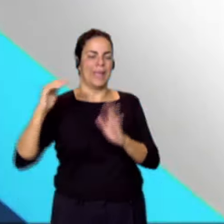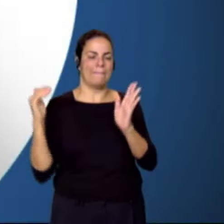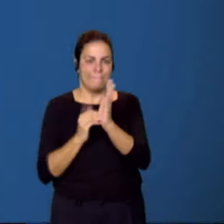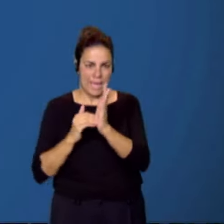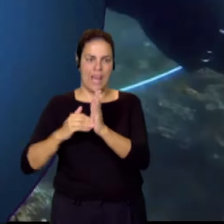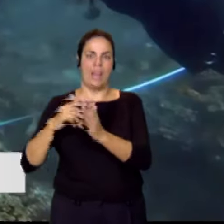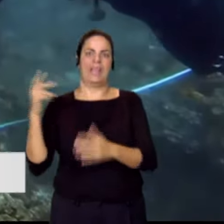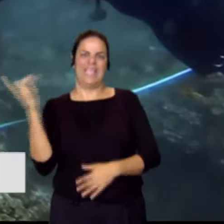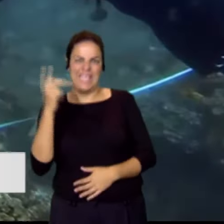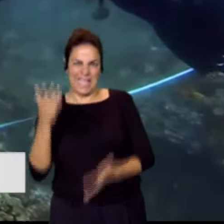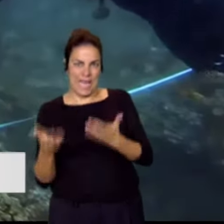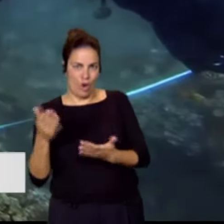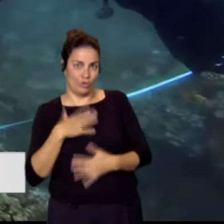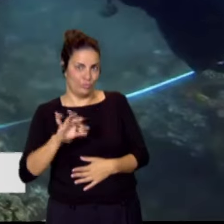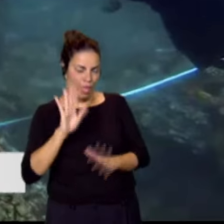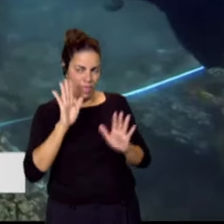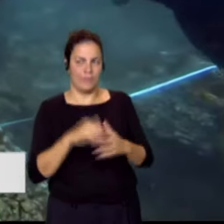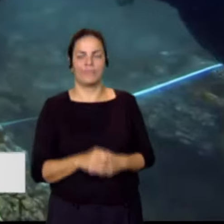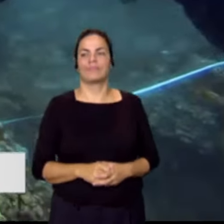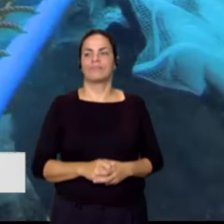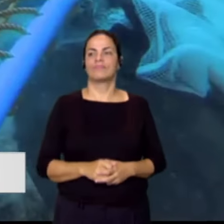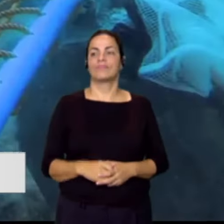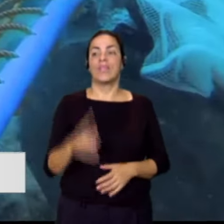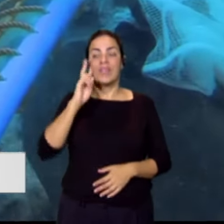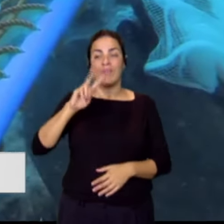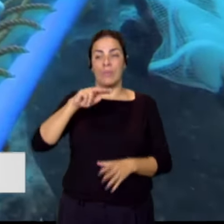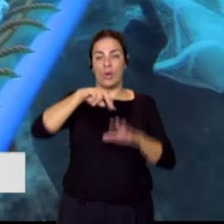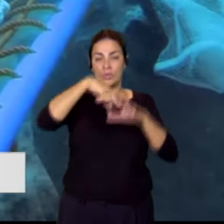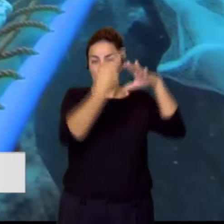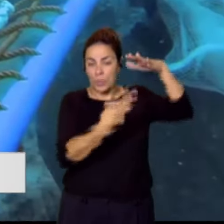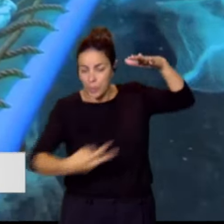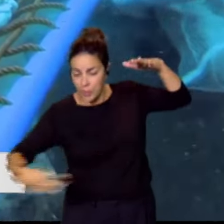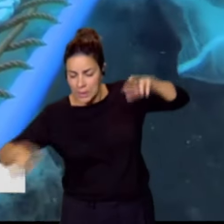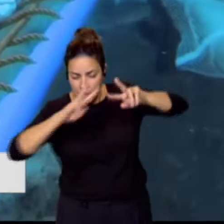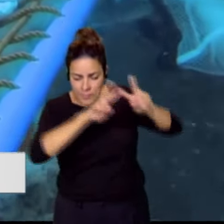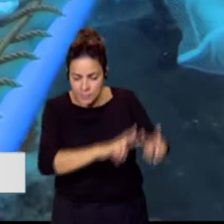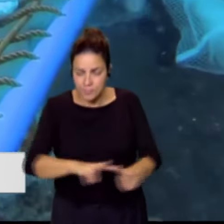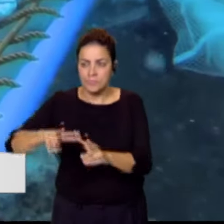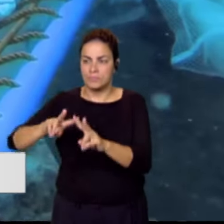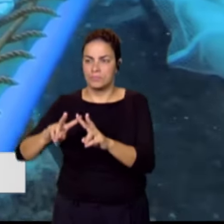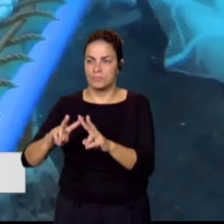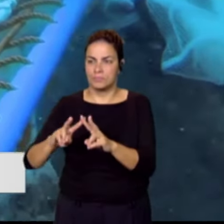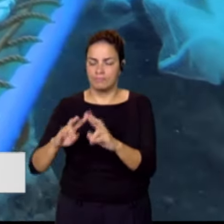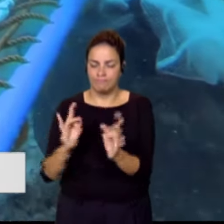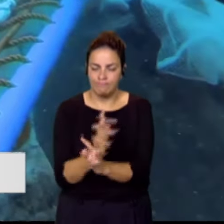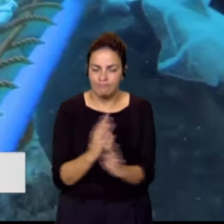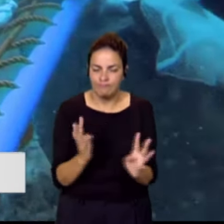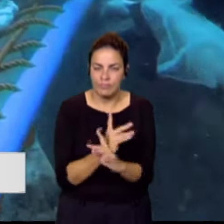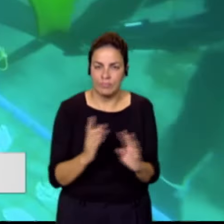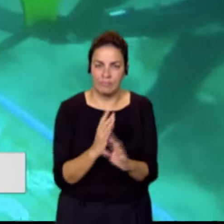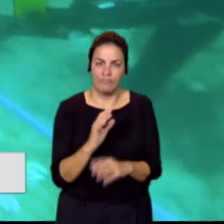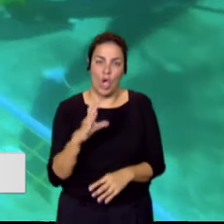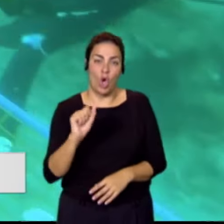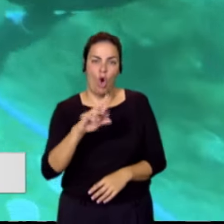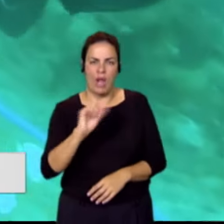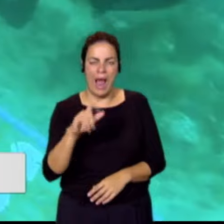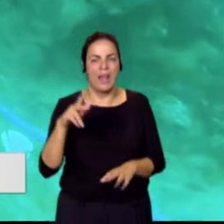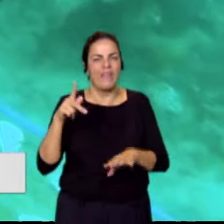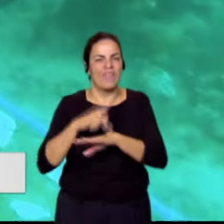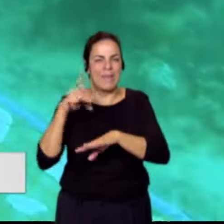toneladas y ahora vemos a estos buceadores realizando un estudio de la abundante población de arrecifes de coral en Filipinas esta